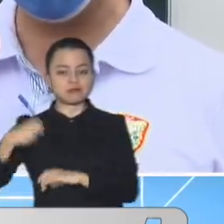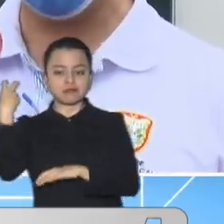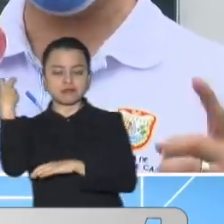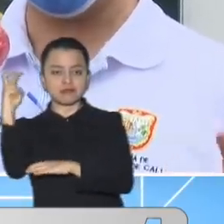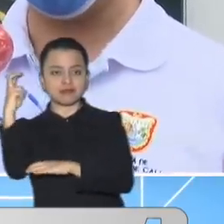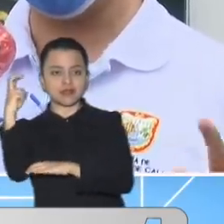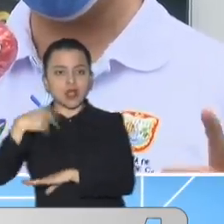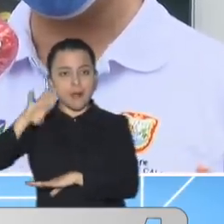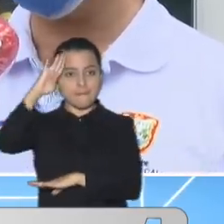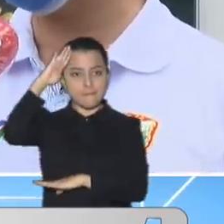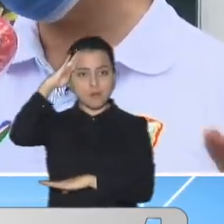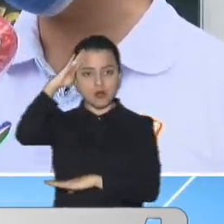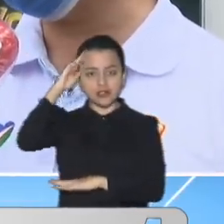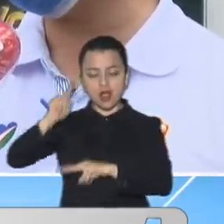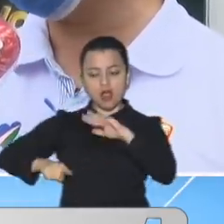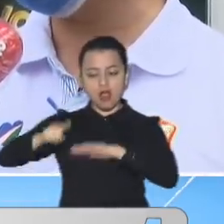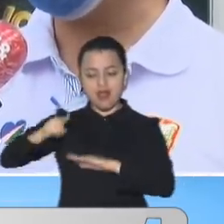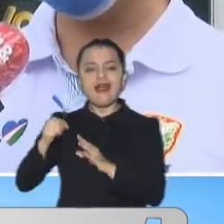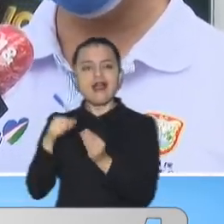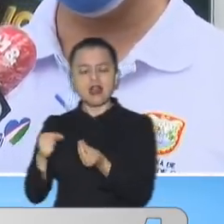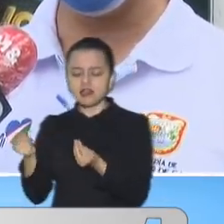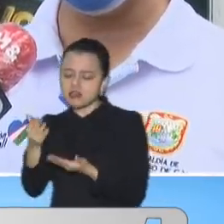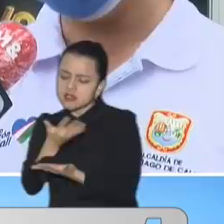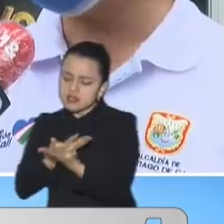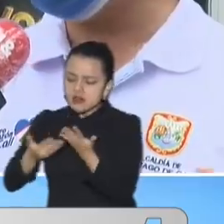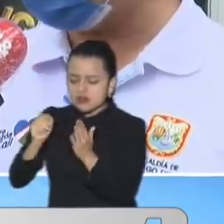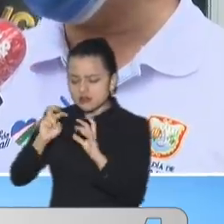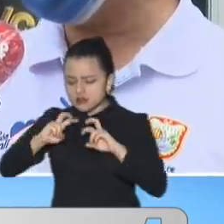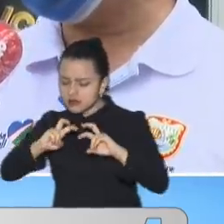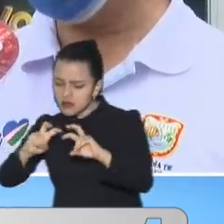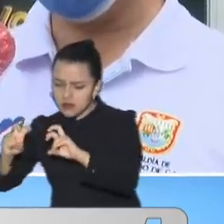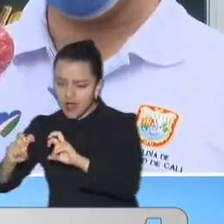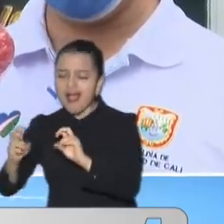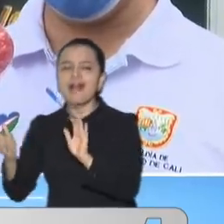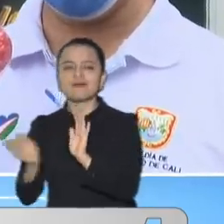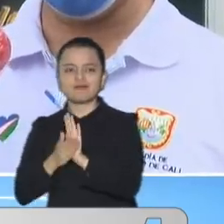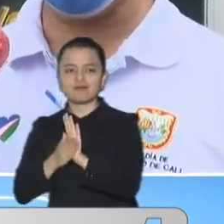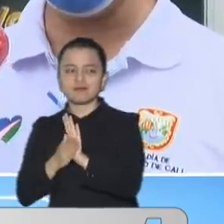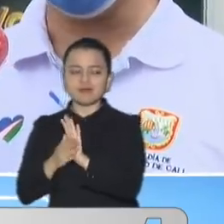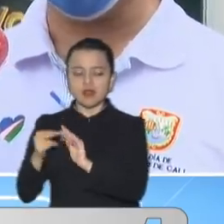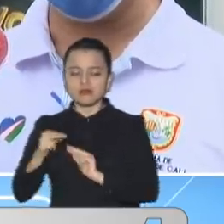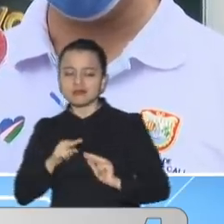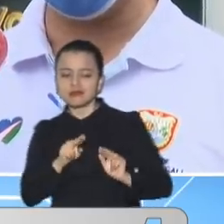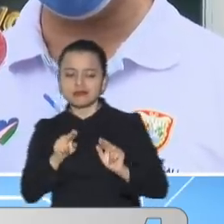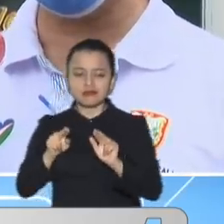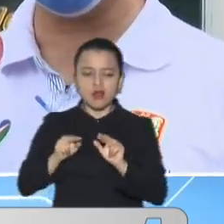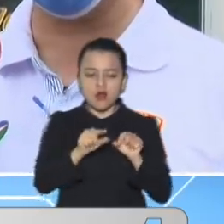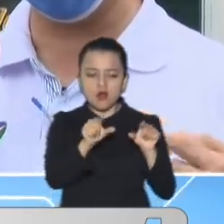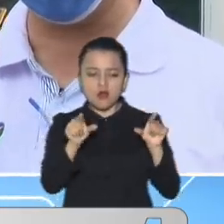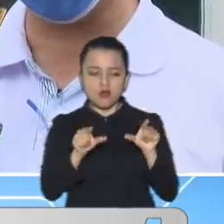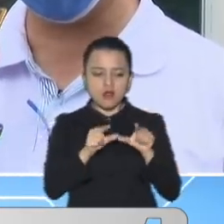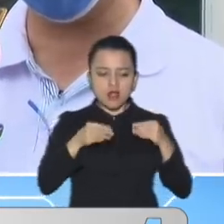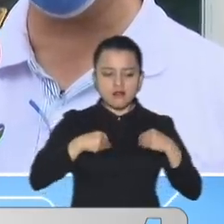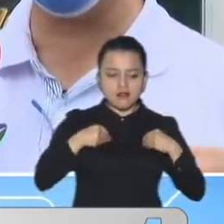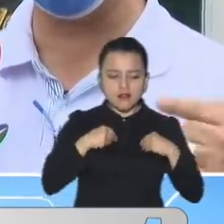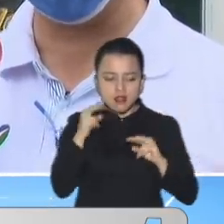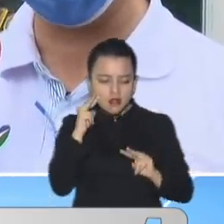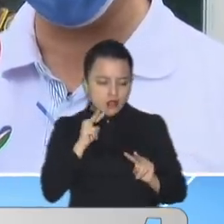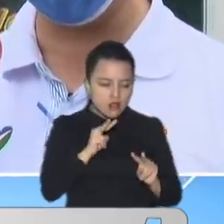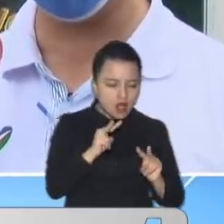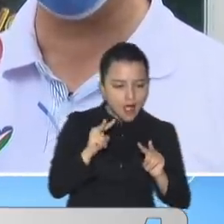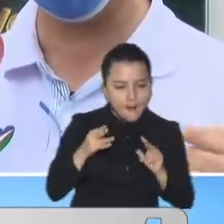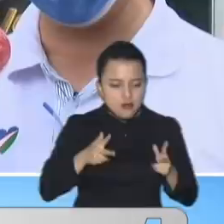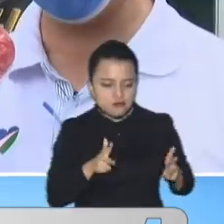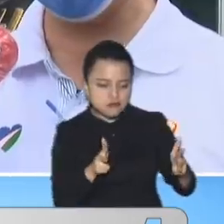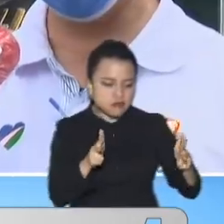Fiscalía permitió la captura de esta persona el día de ayer. Y obviamente ya está surtiendo el proceso de